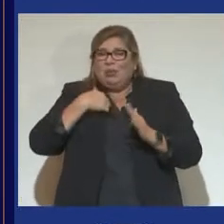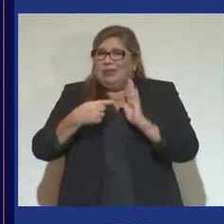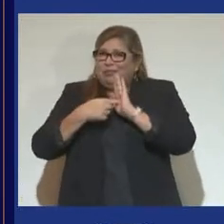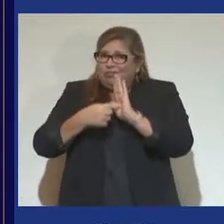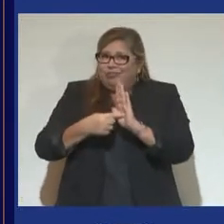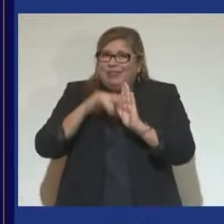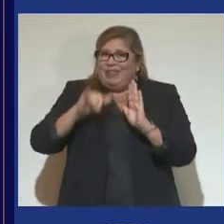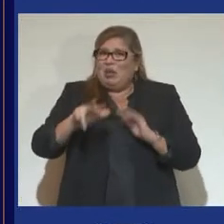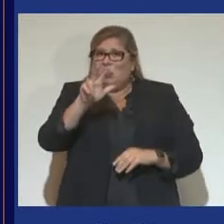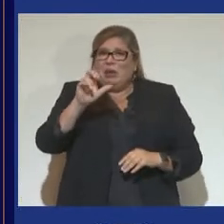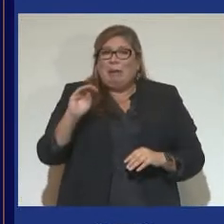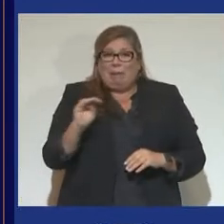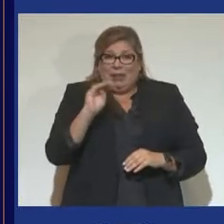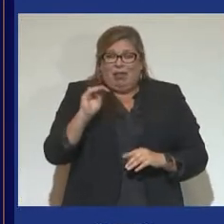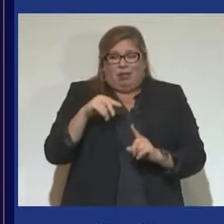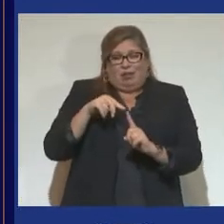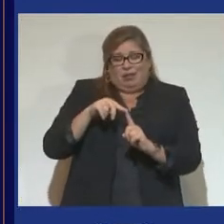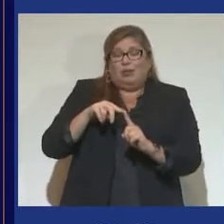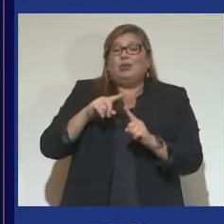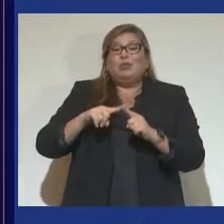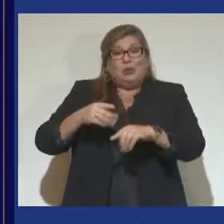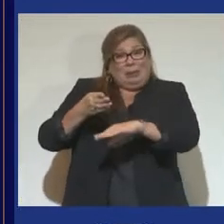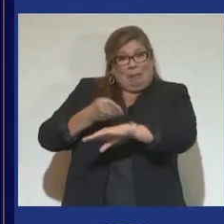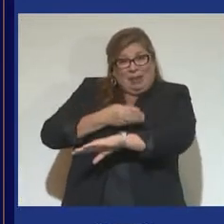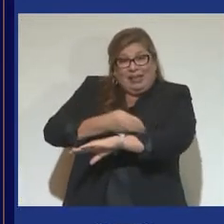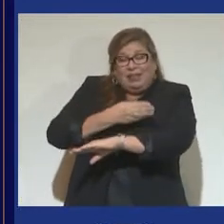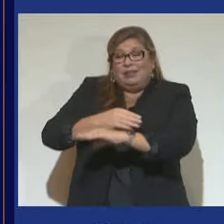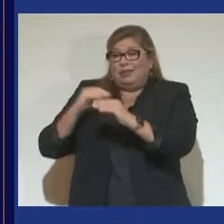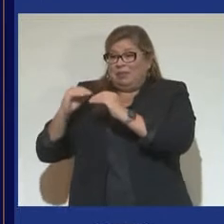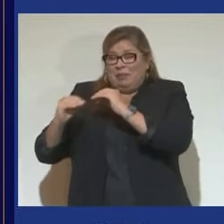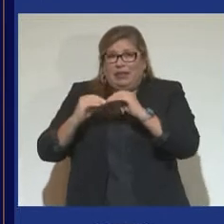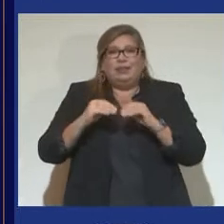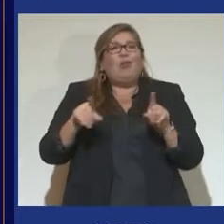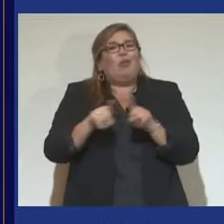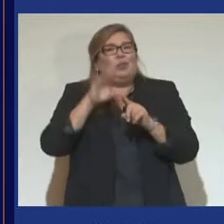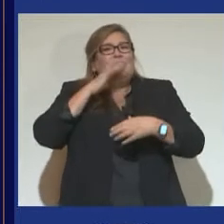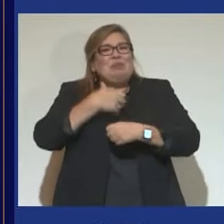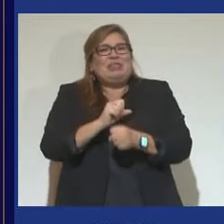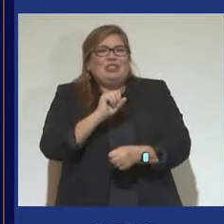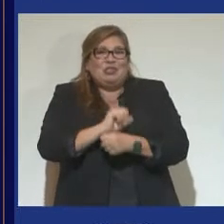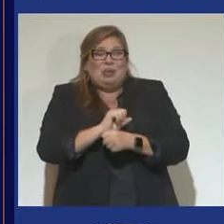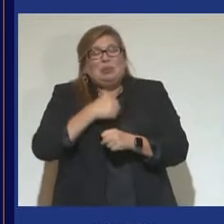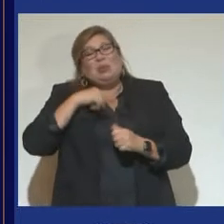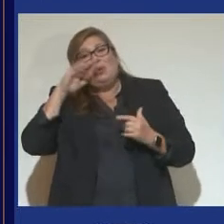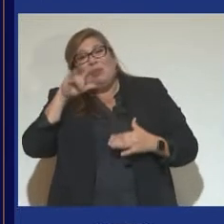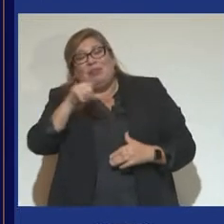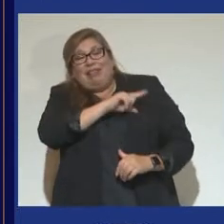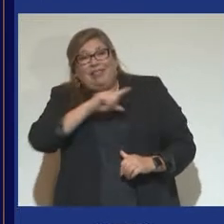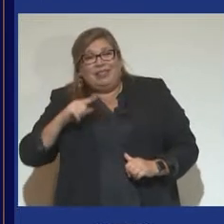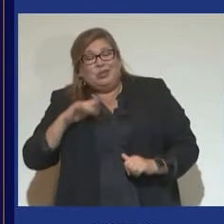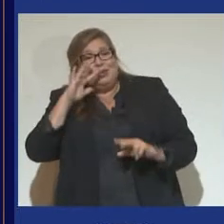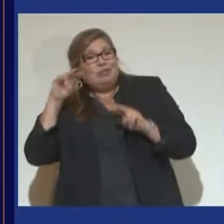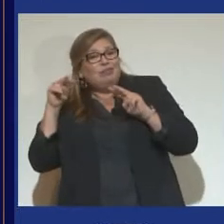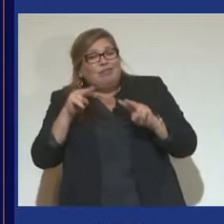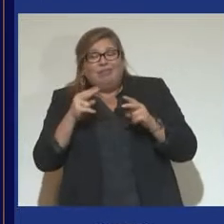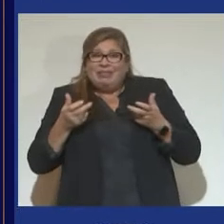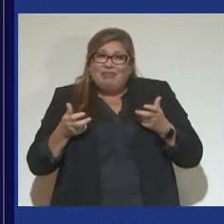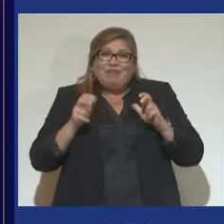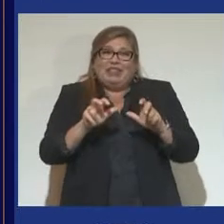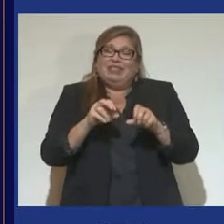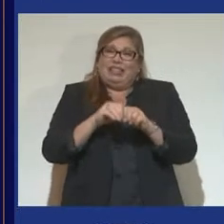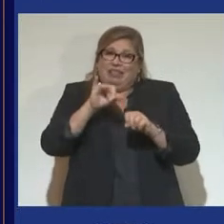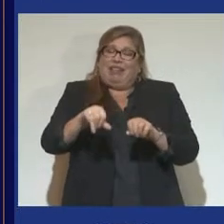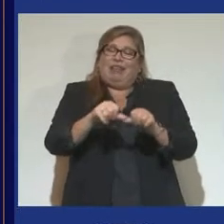transparencia y quiero presentarles esos 300 millones de dólares de mantener más mantenimiento diferido estamos considerando poner más